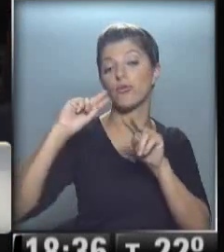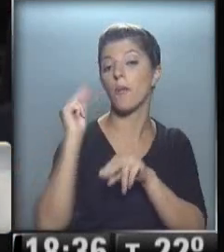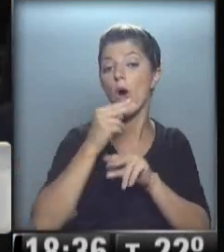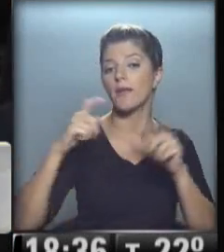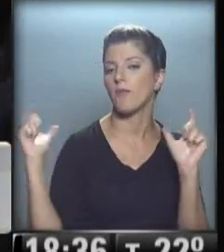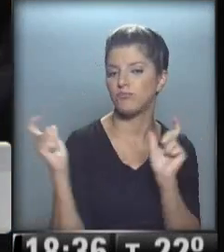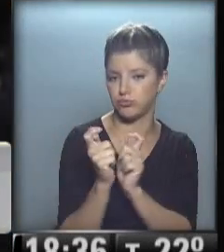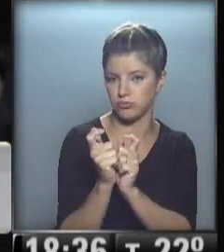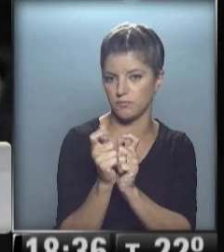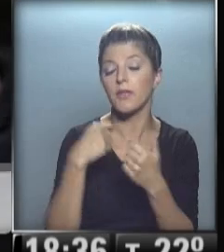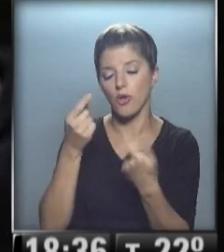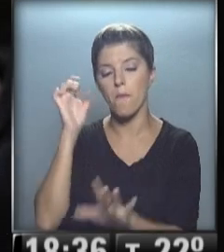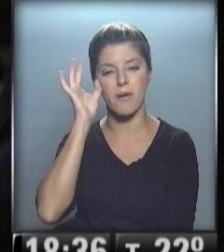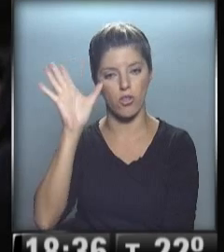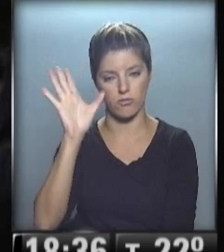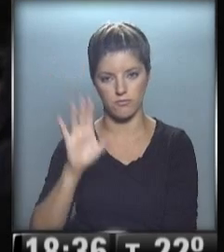menos.